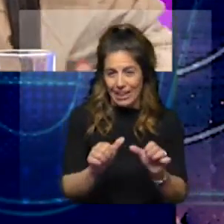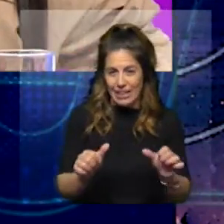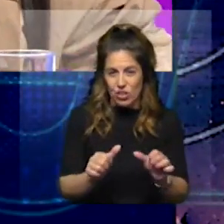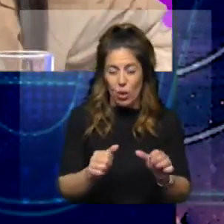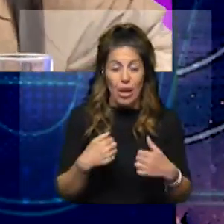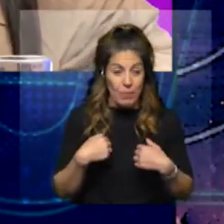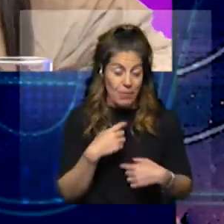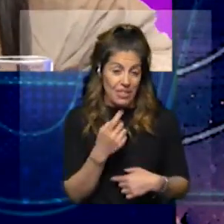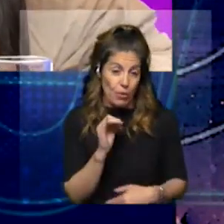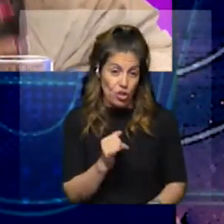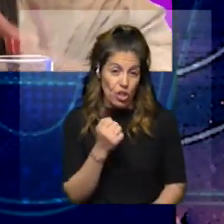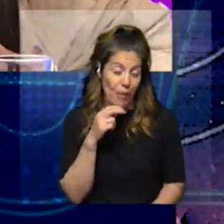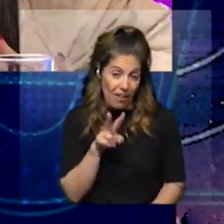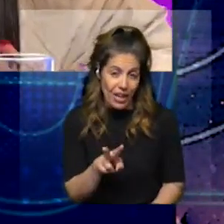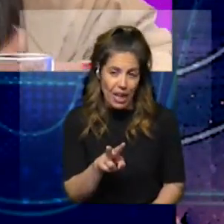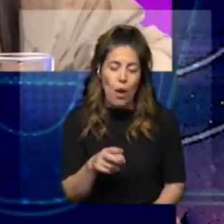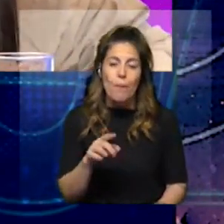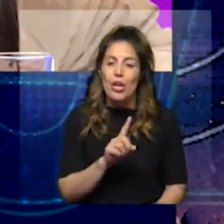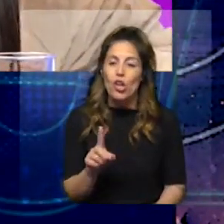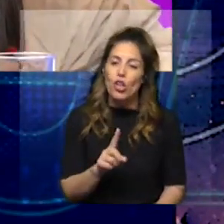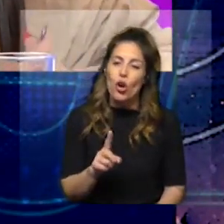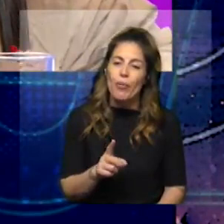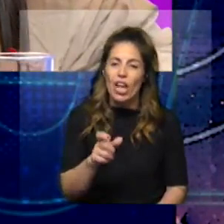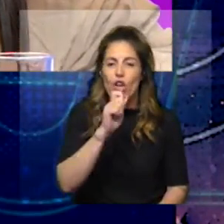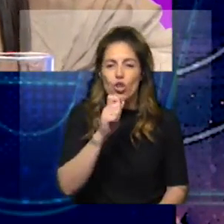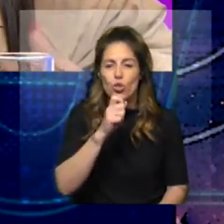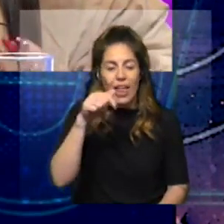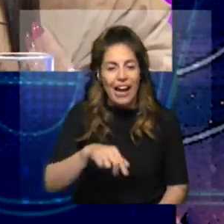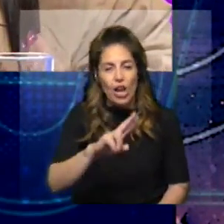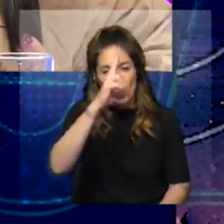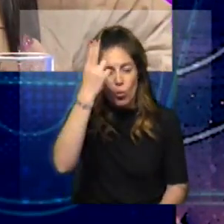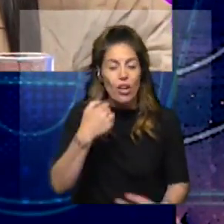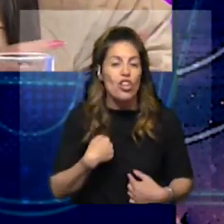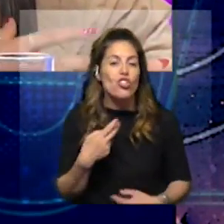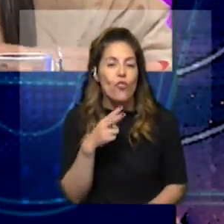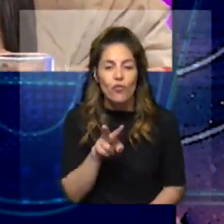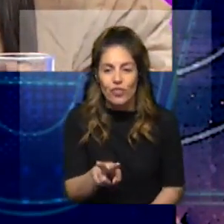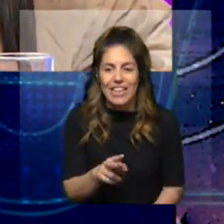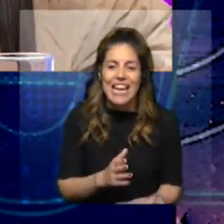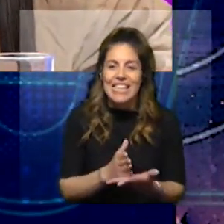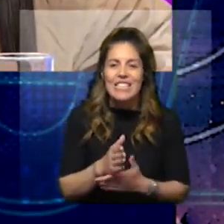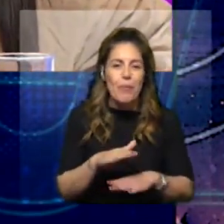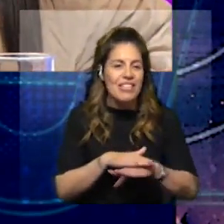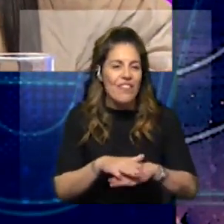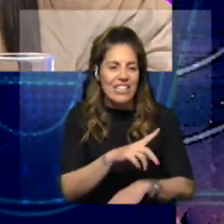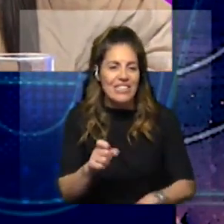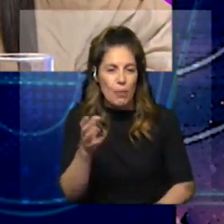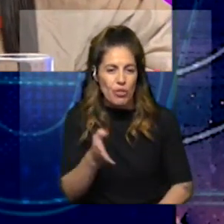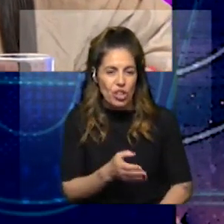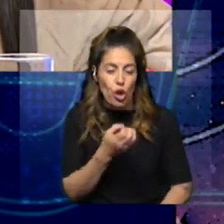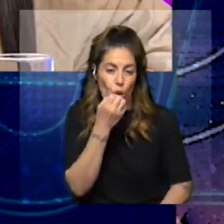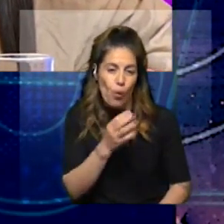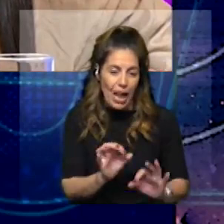increíblemente. Pero no, porque justamente como que los shows que han habido en Uruguay, por lo menos los que yo he visto, siempre se basan 100% en lo bueno